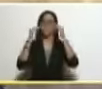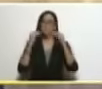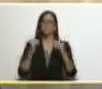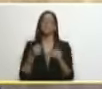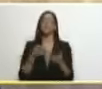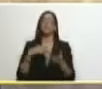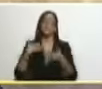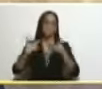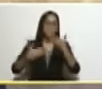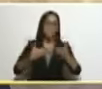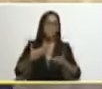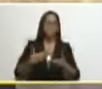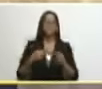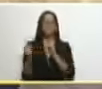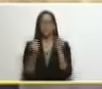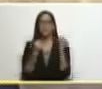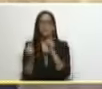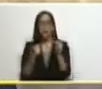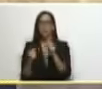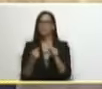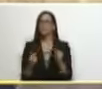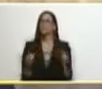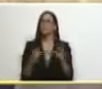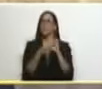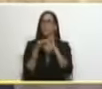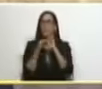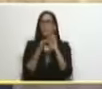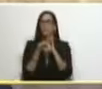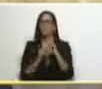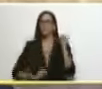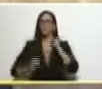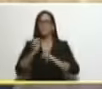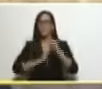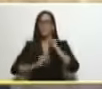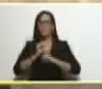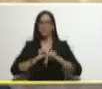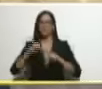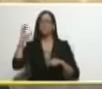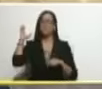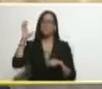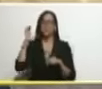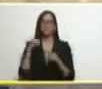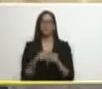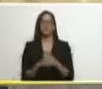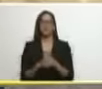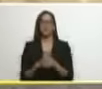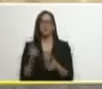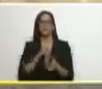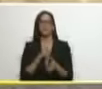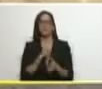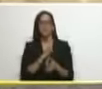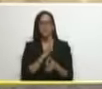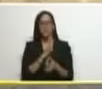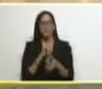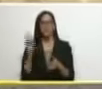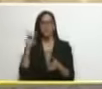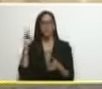de diálogo, de consenso, de unión, de defensa patriótica de lo que le pertenece